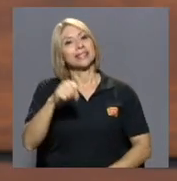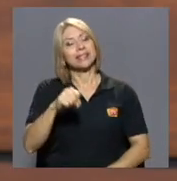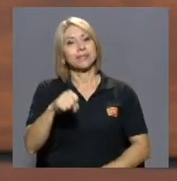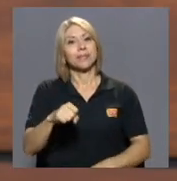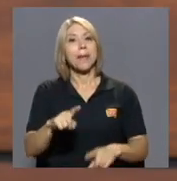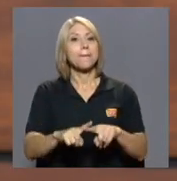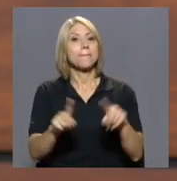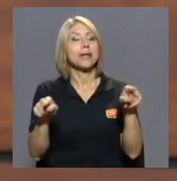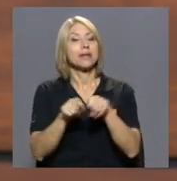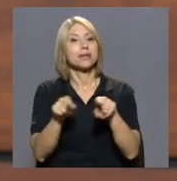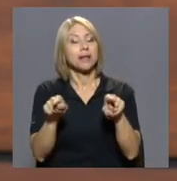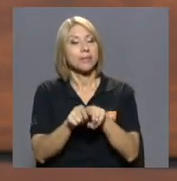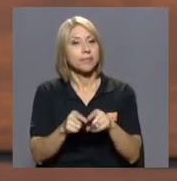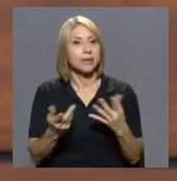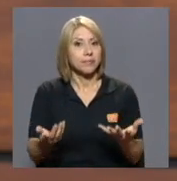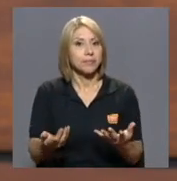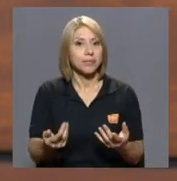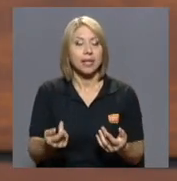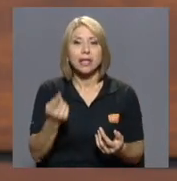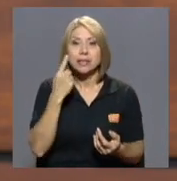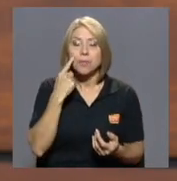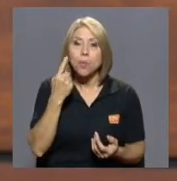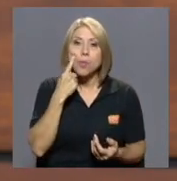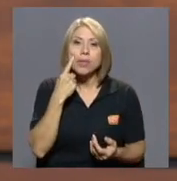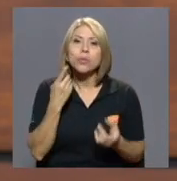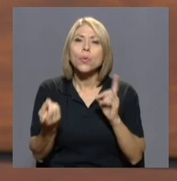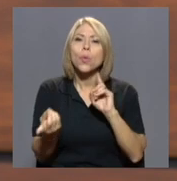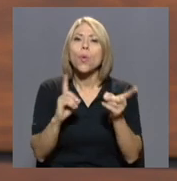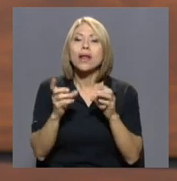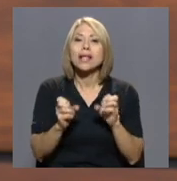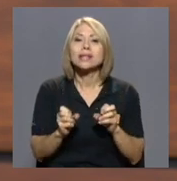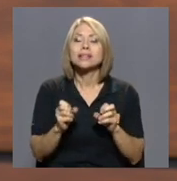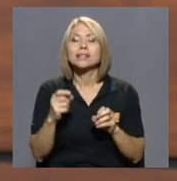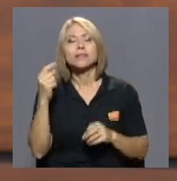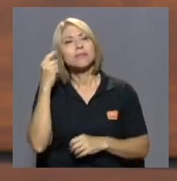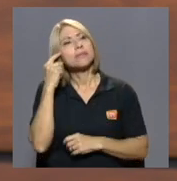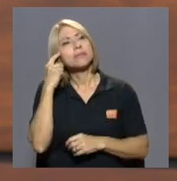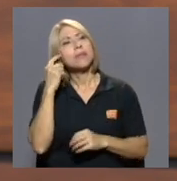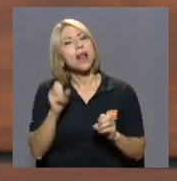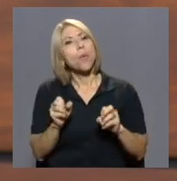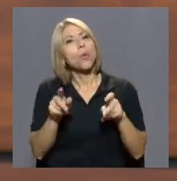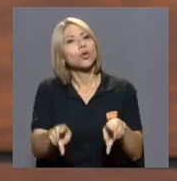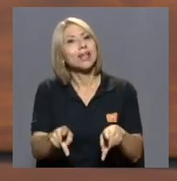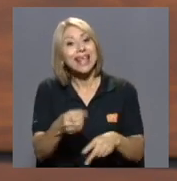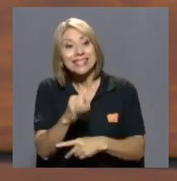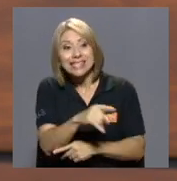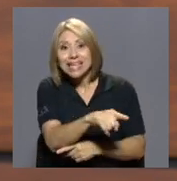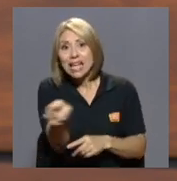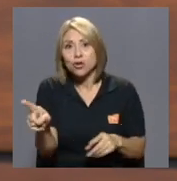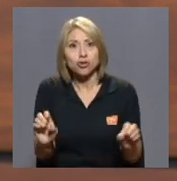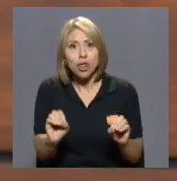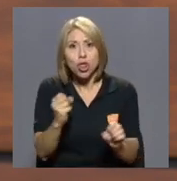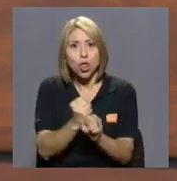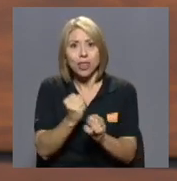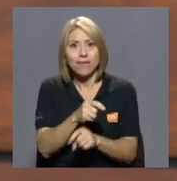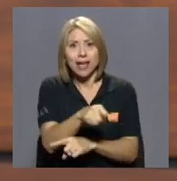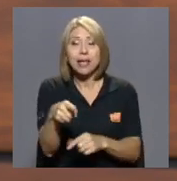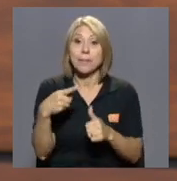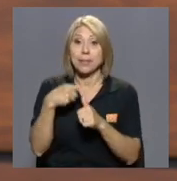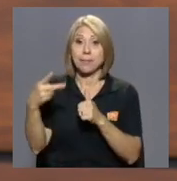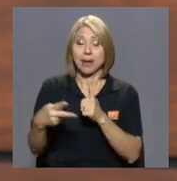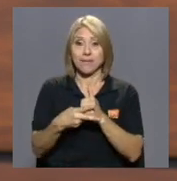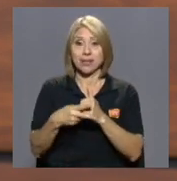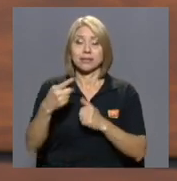está el costo de oportunidad de no tenerlos. O sea, uh-huh. Por primera vez en este momento tenemos